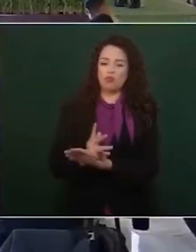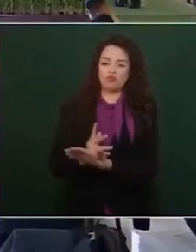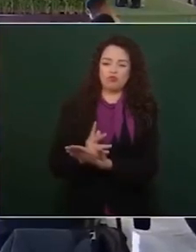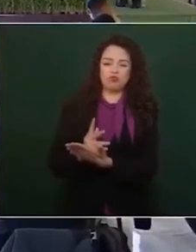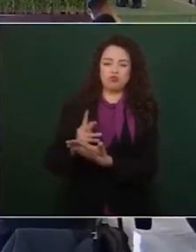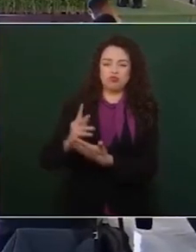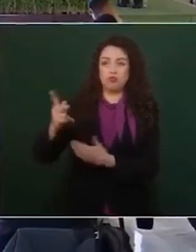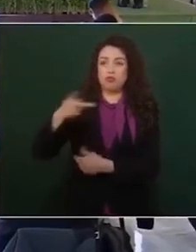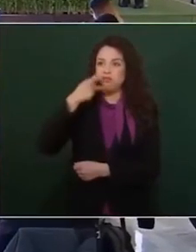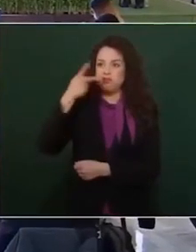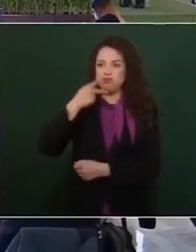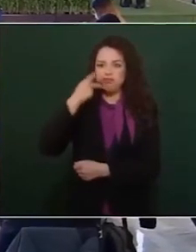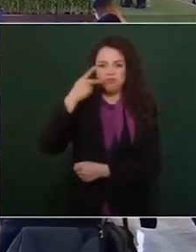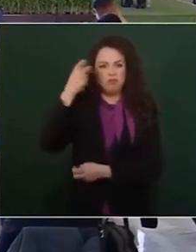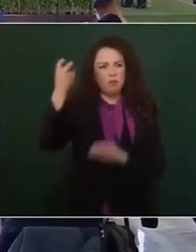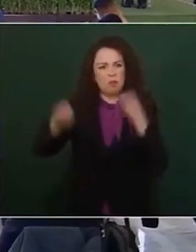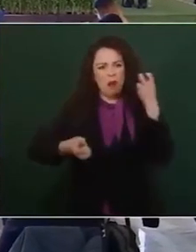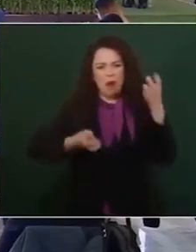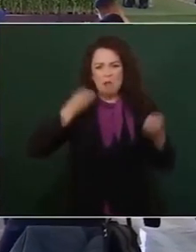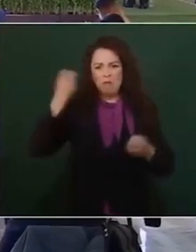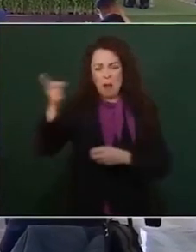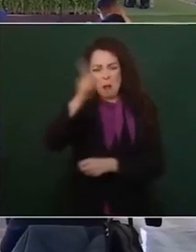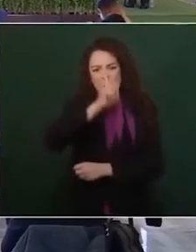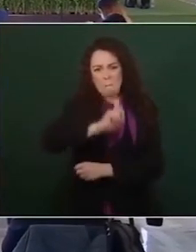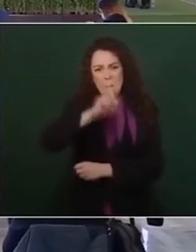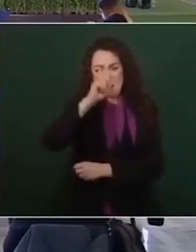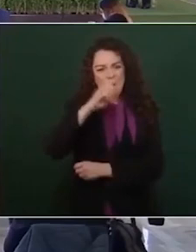A inventar cosas.